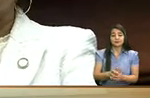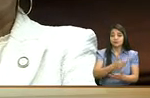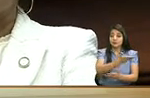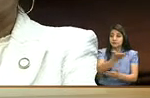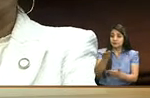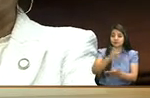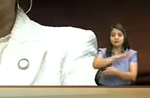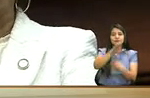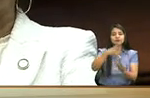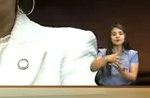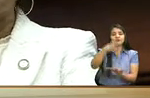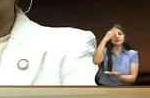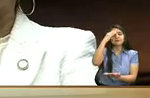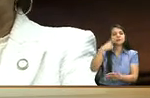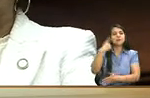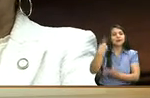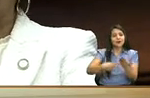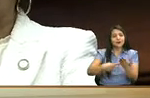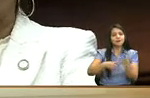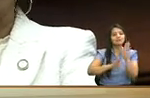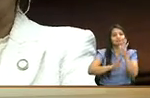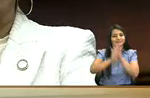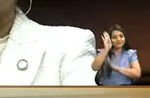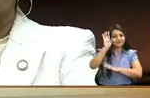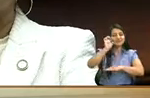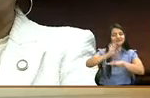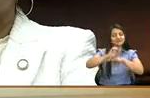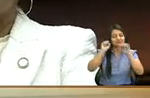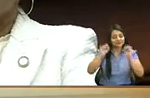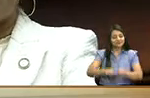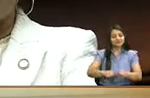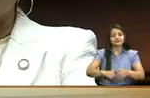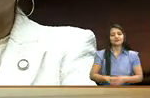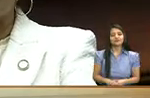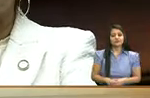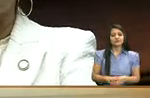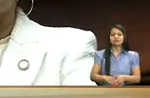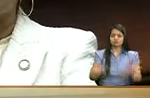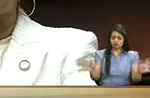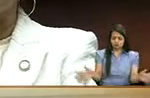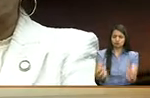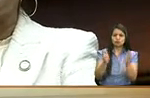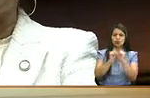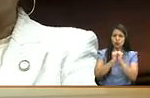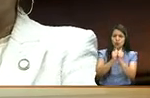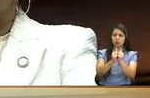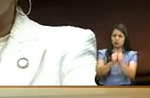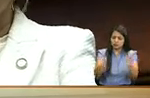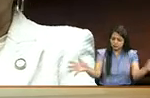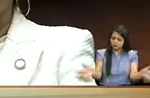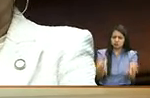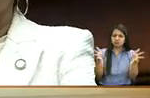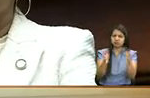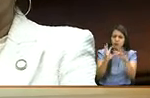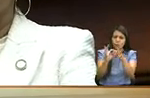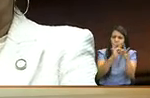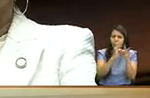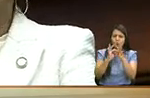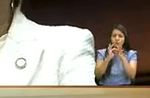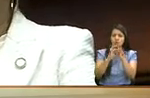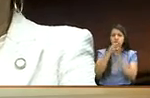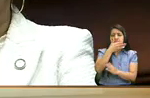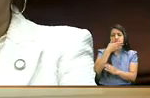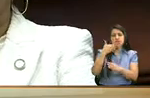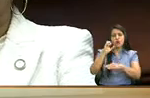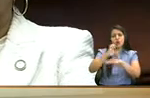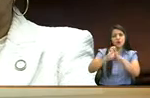aprender para sacar adelante a nuestro país. Vamos juntos a construir un mejor Ecuador